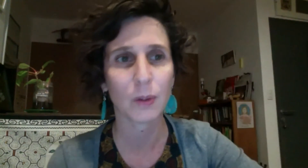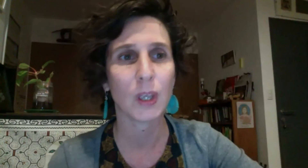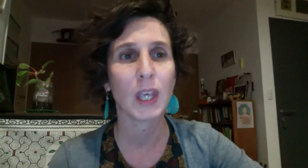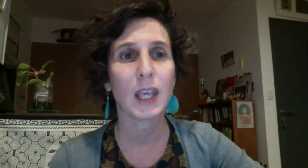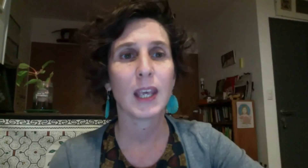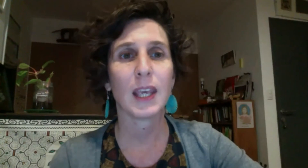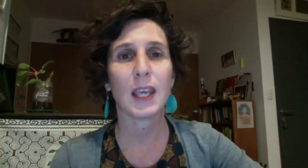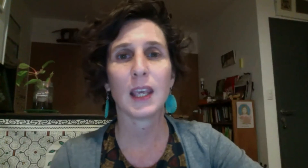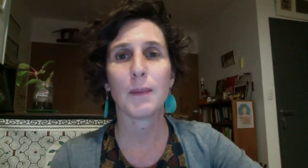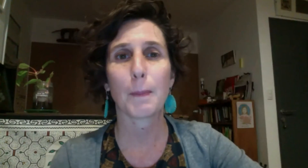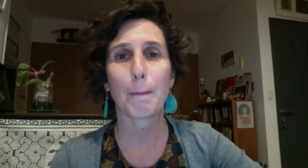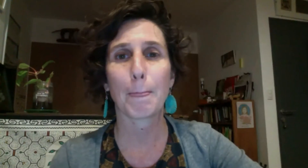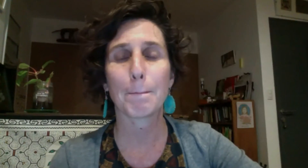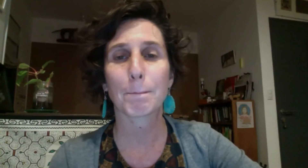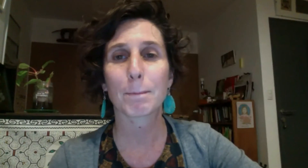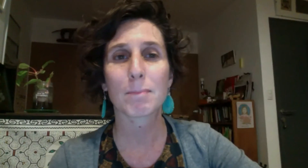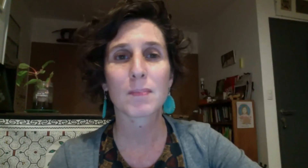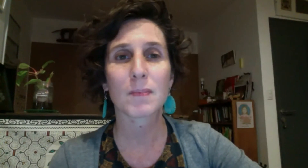¿no?